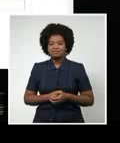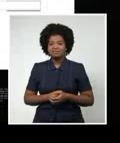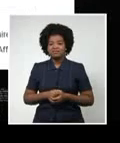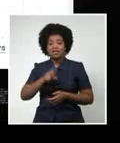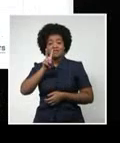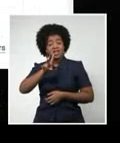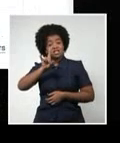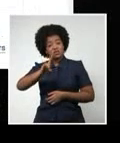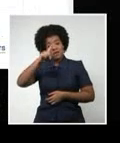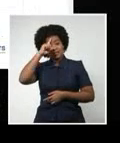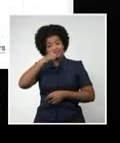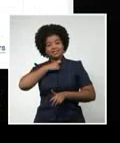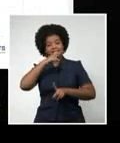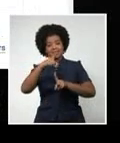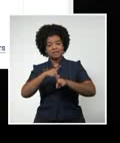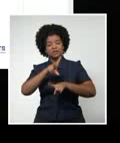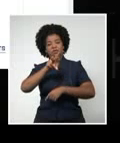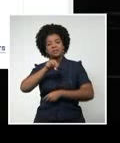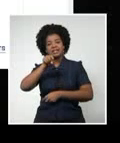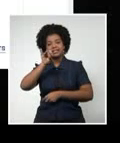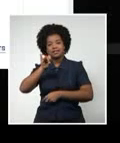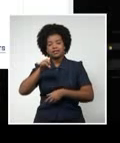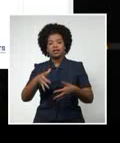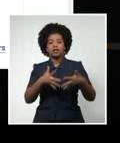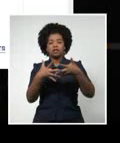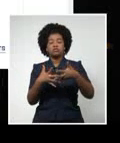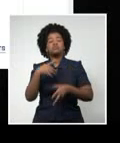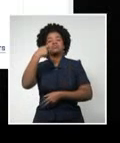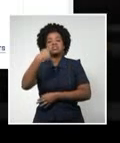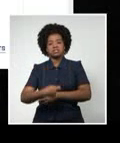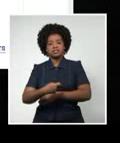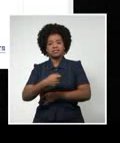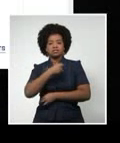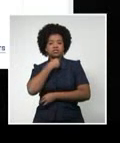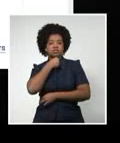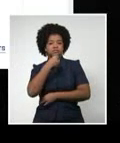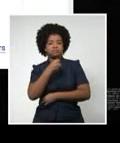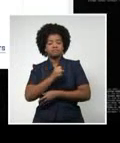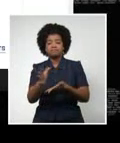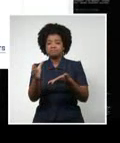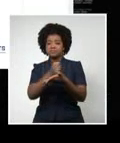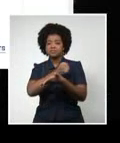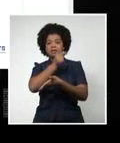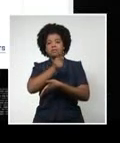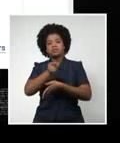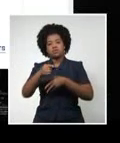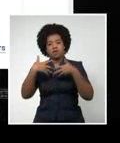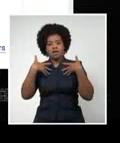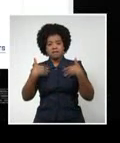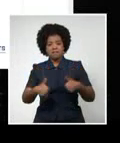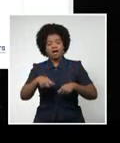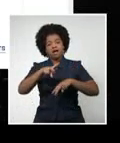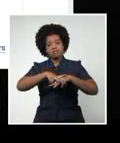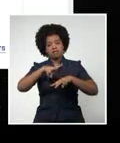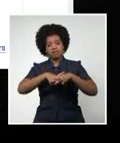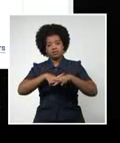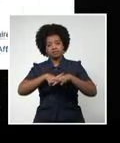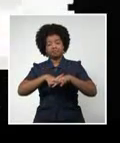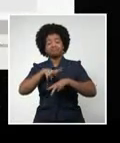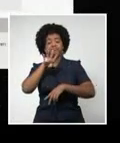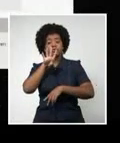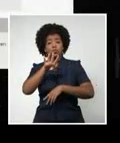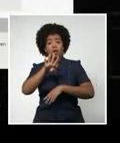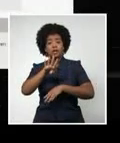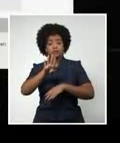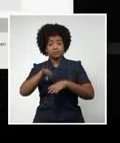de 2017, Estados Unidos anunció la decisión de retirar a más de la mitad de su personal de la embajada en La Habana y 4 jornadas